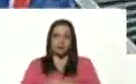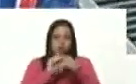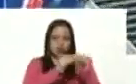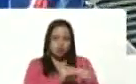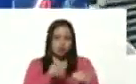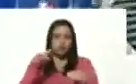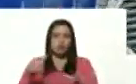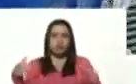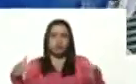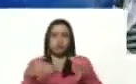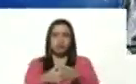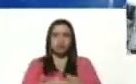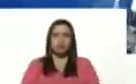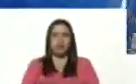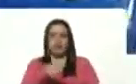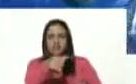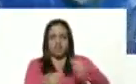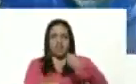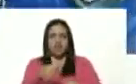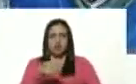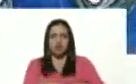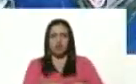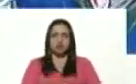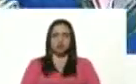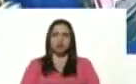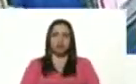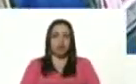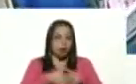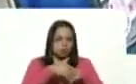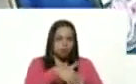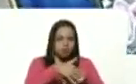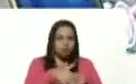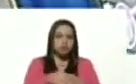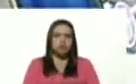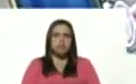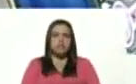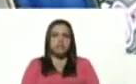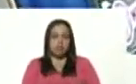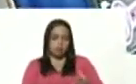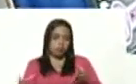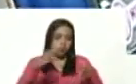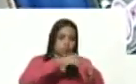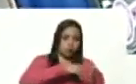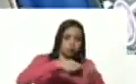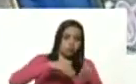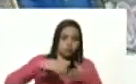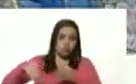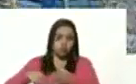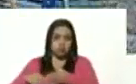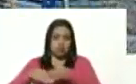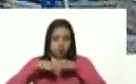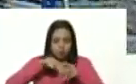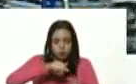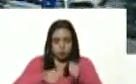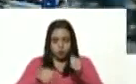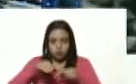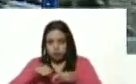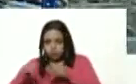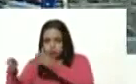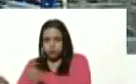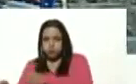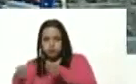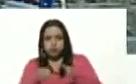brigadas, bueno, los vehículos para la movilización y poder cargar allí las herramientas necesarias para las